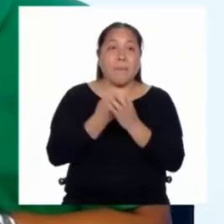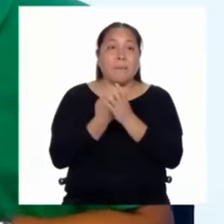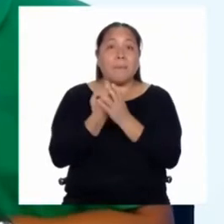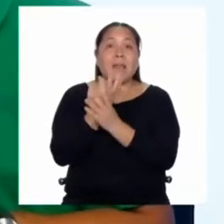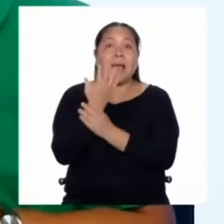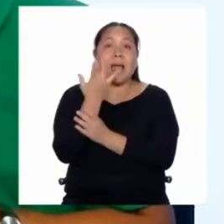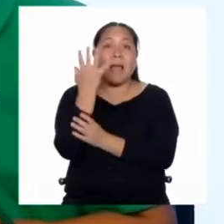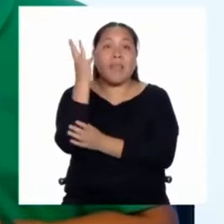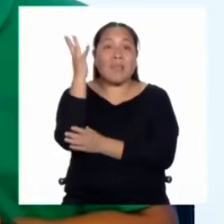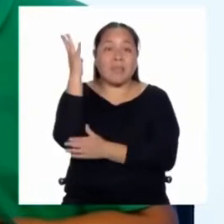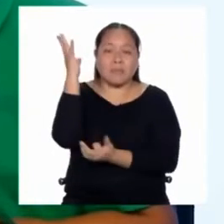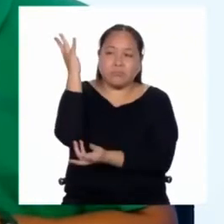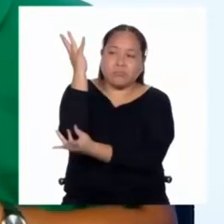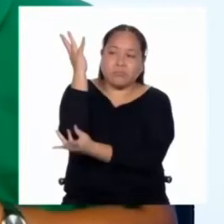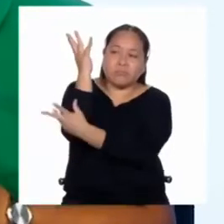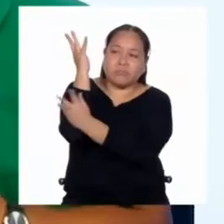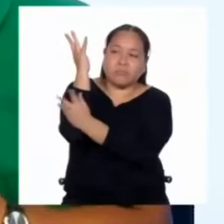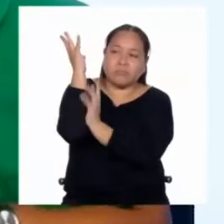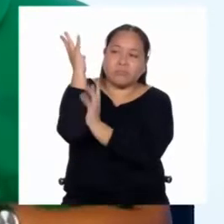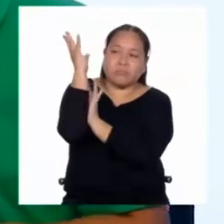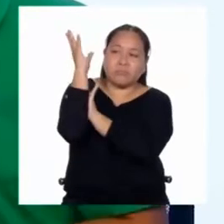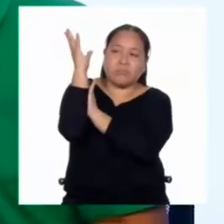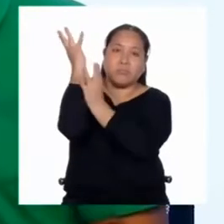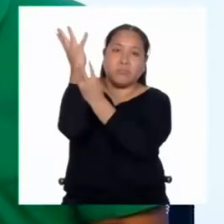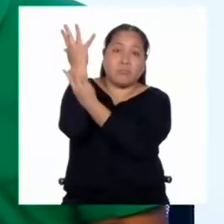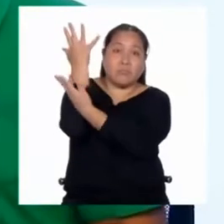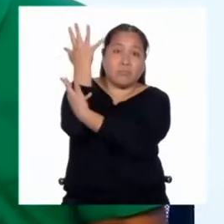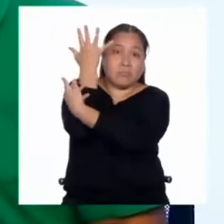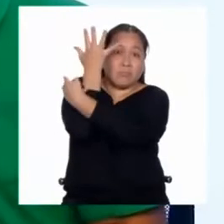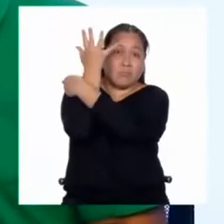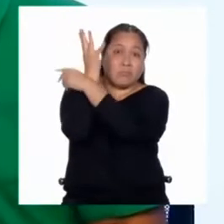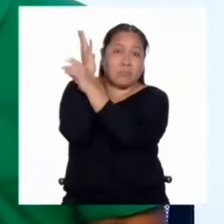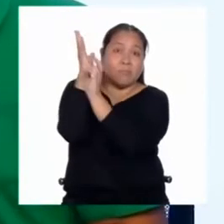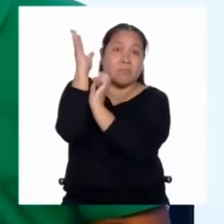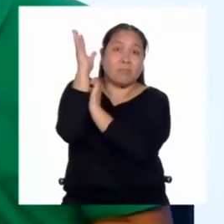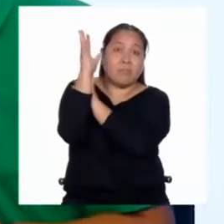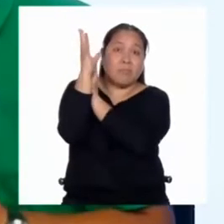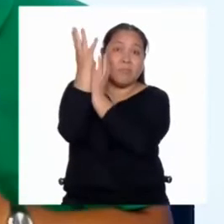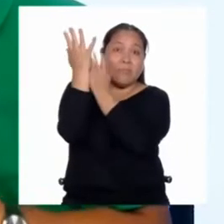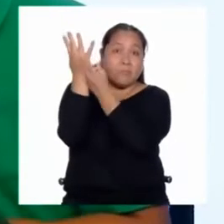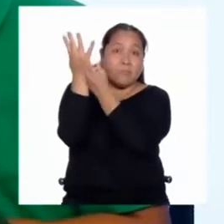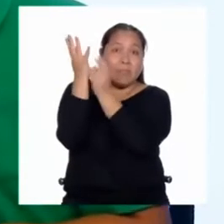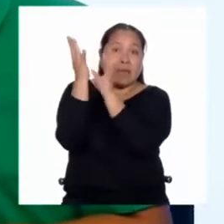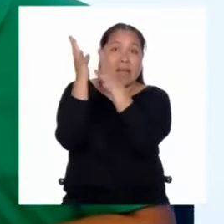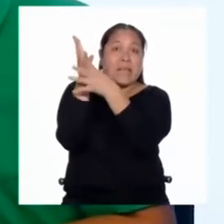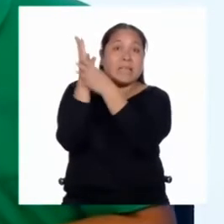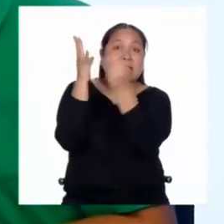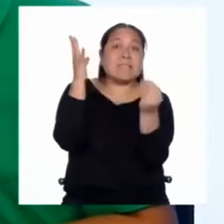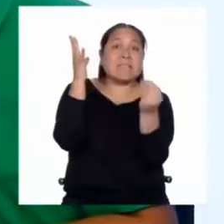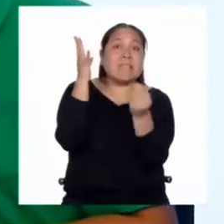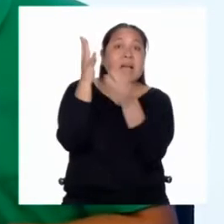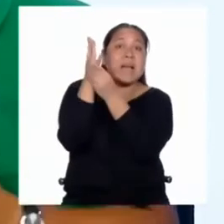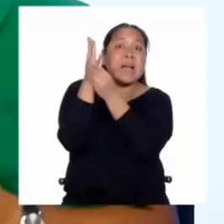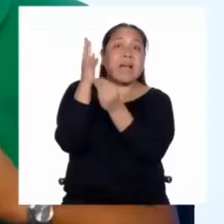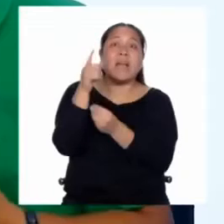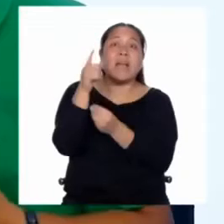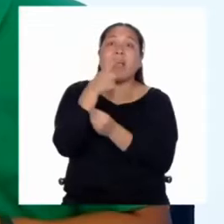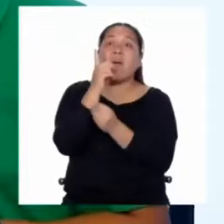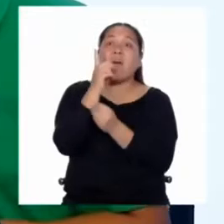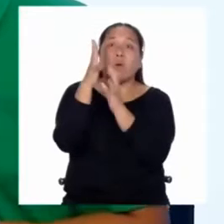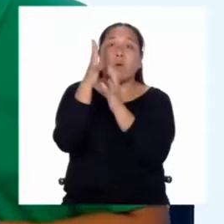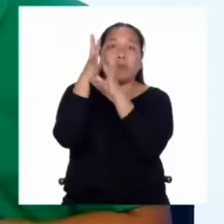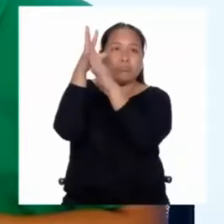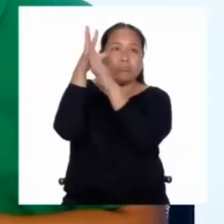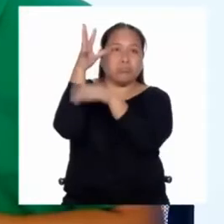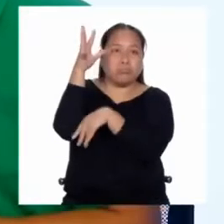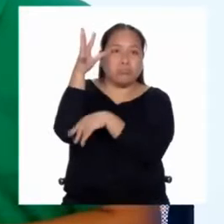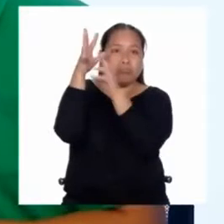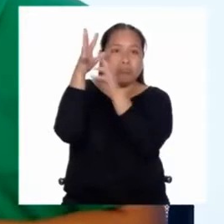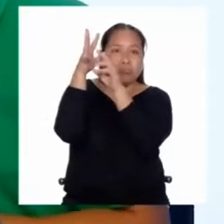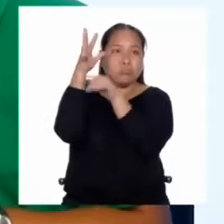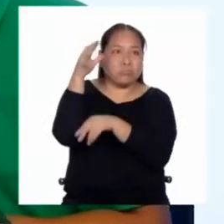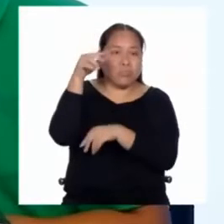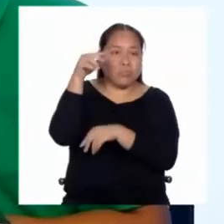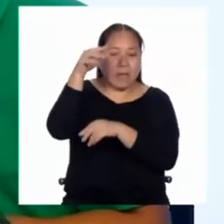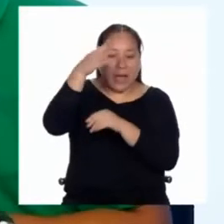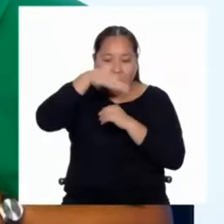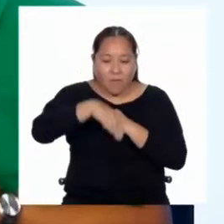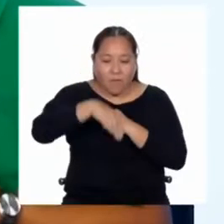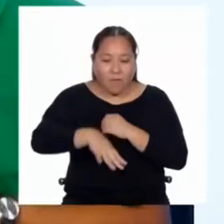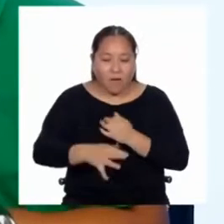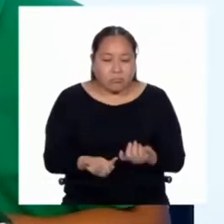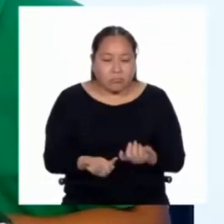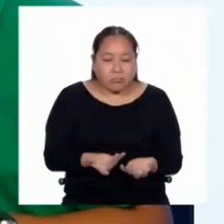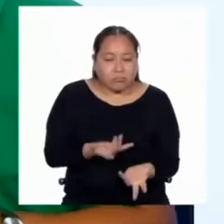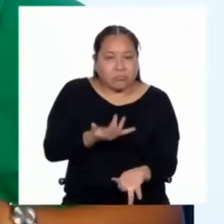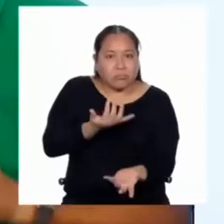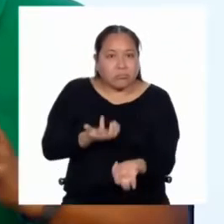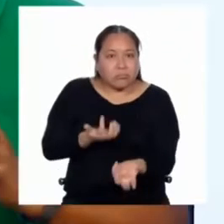crece adherida a los árboles y extrae sus nutrientes de agua que gotea de ellos. Más abajo se encuentran las hierbas